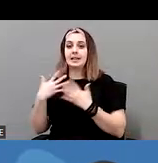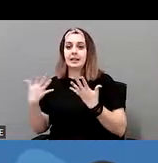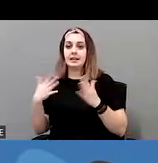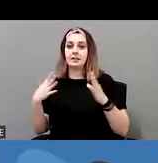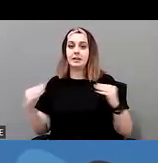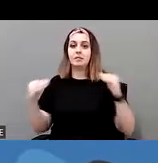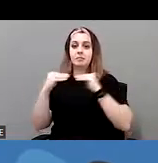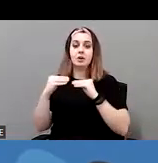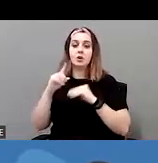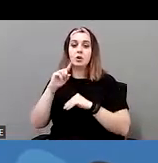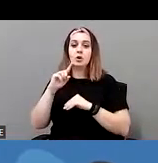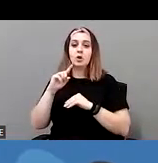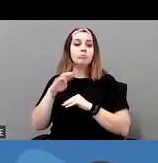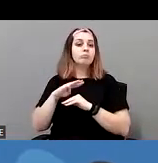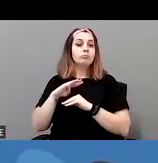8,78, una puntuación